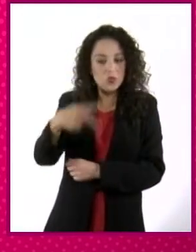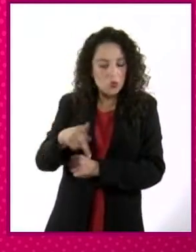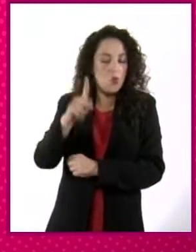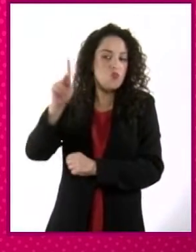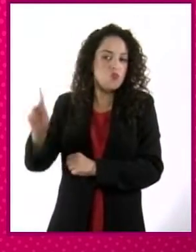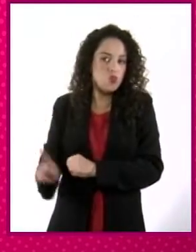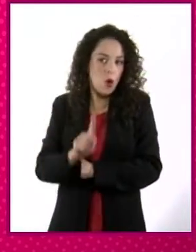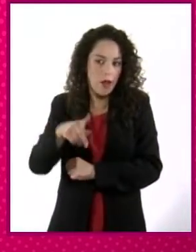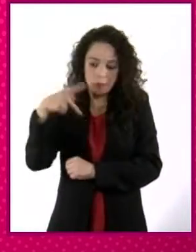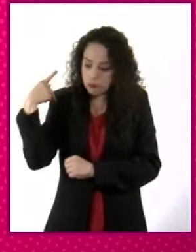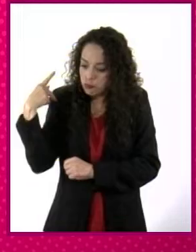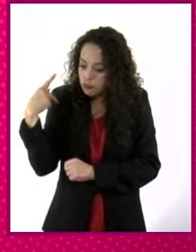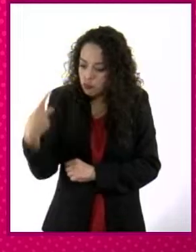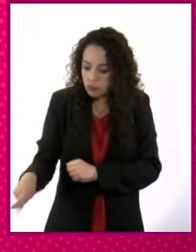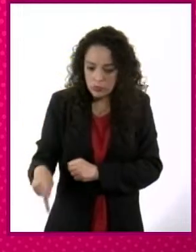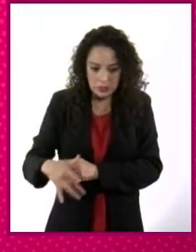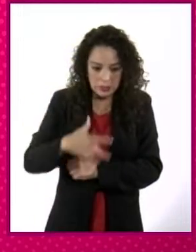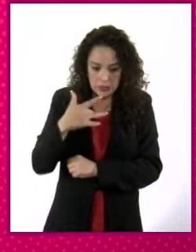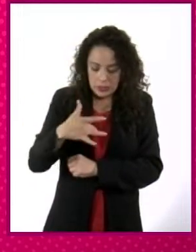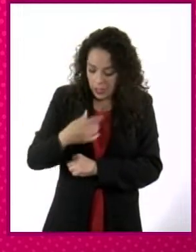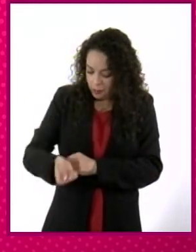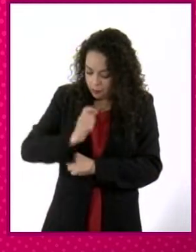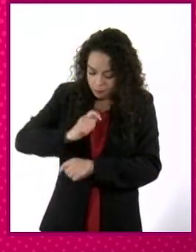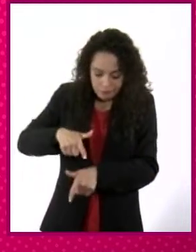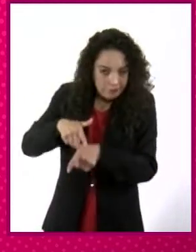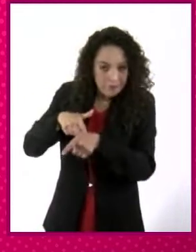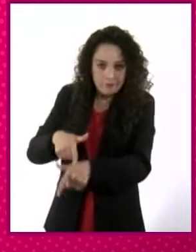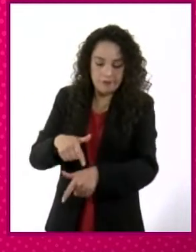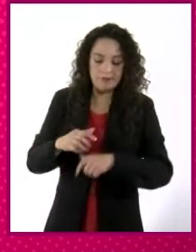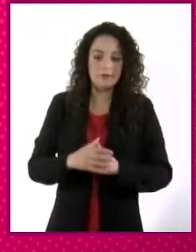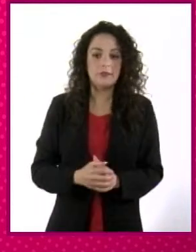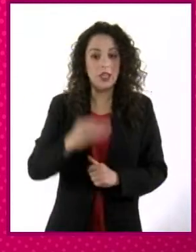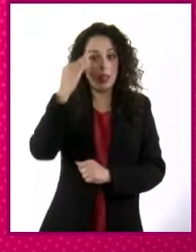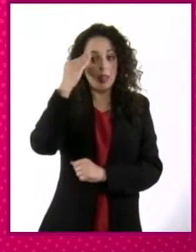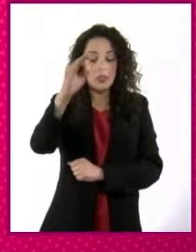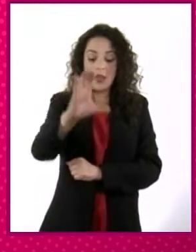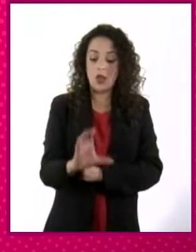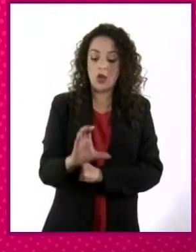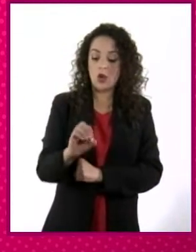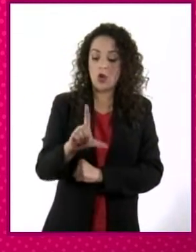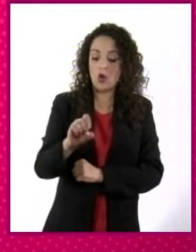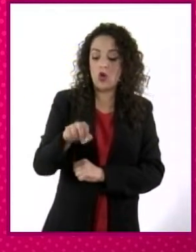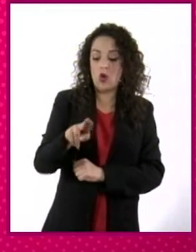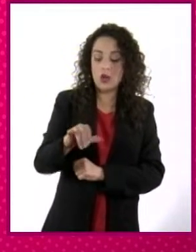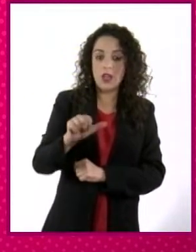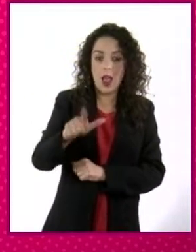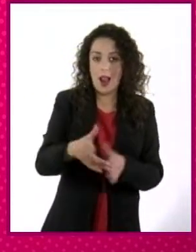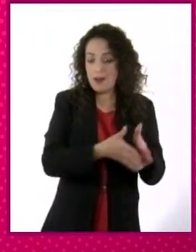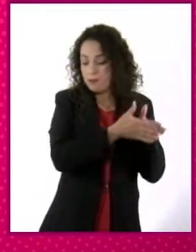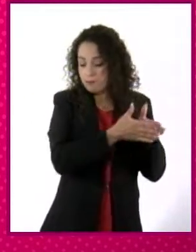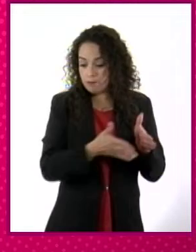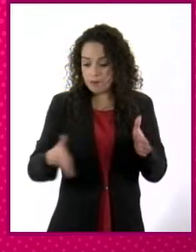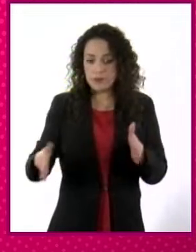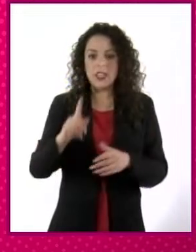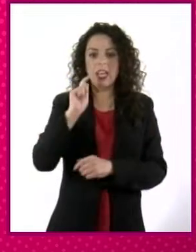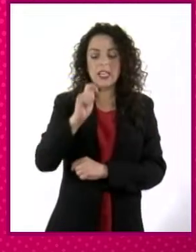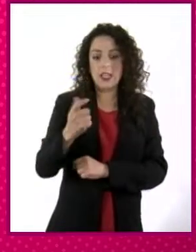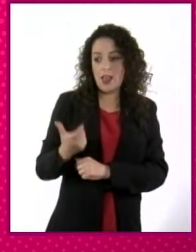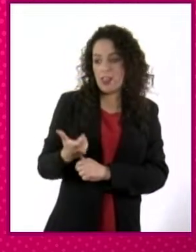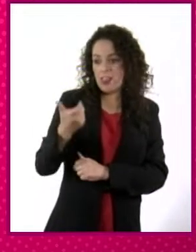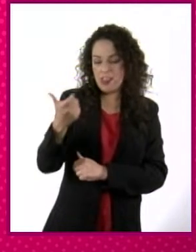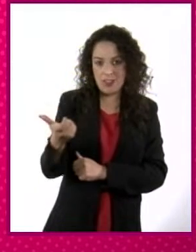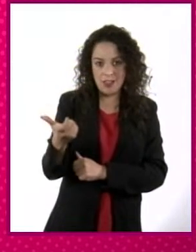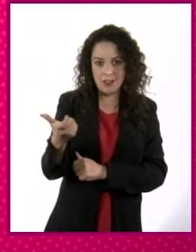que siguieran manteniéndose como tales. En la época colonial, en este caso, los tributos, que serían